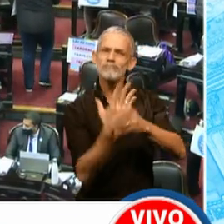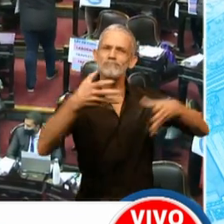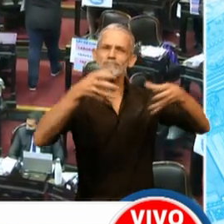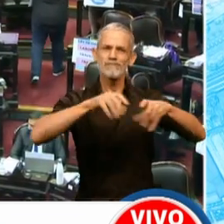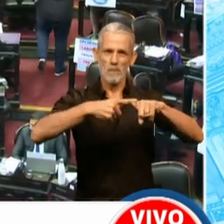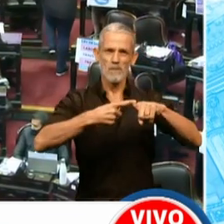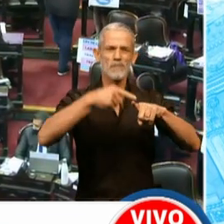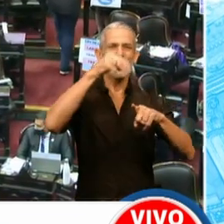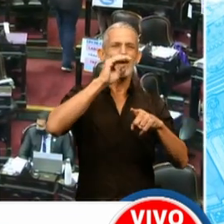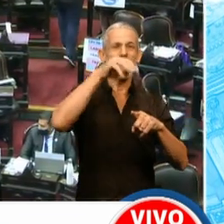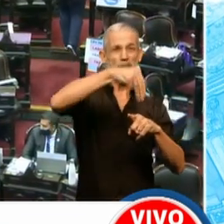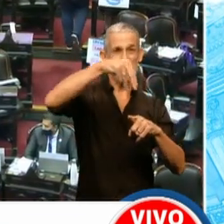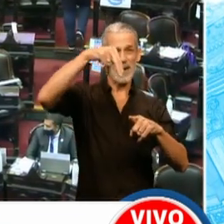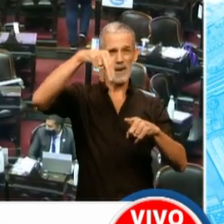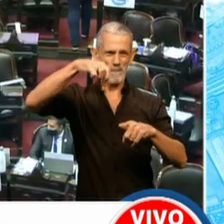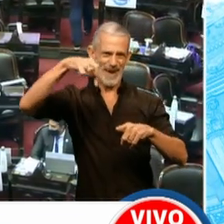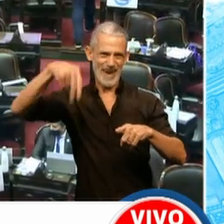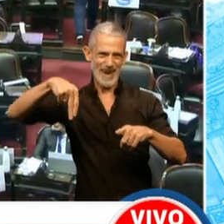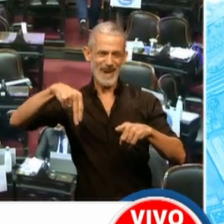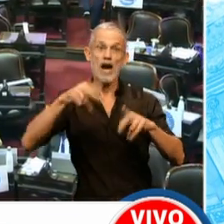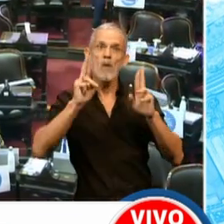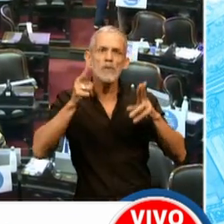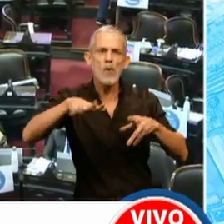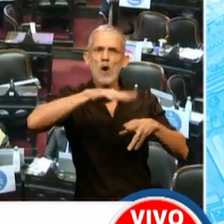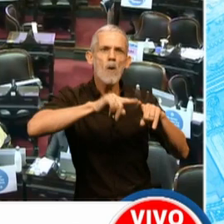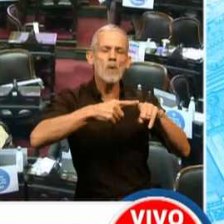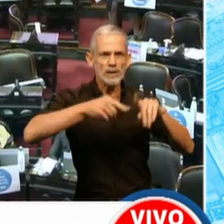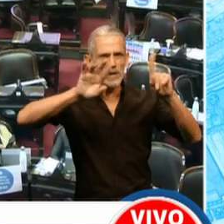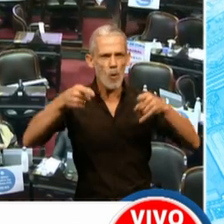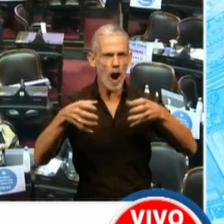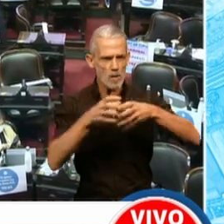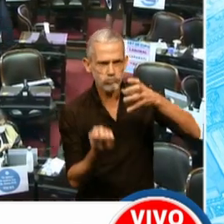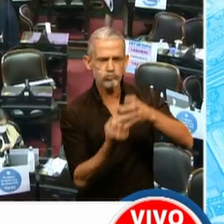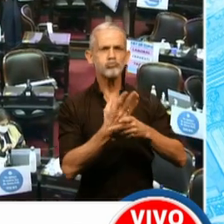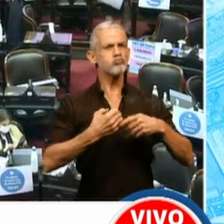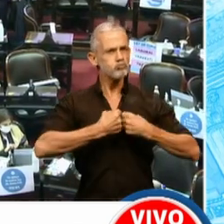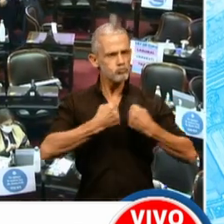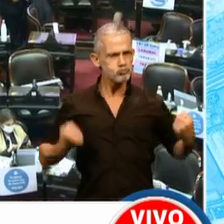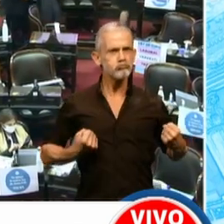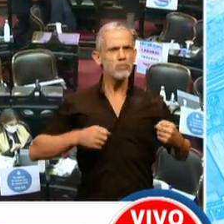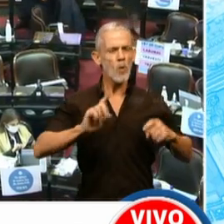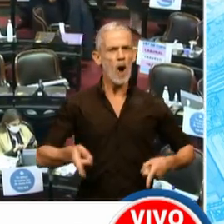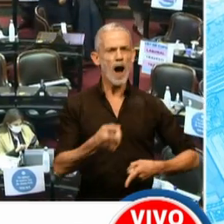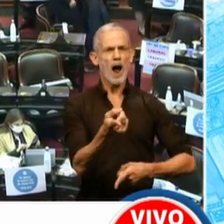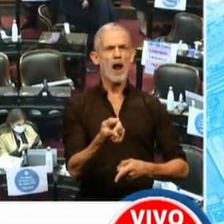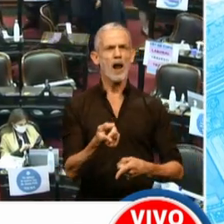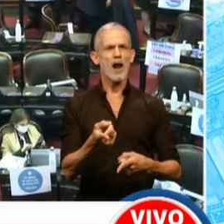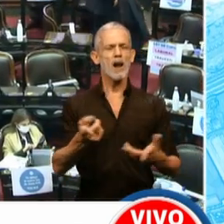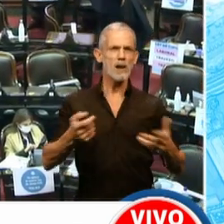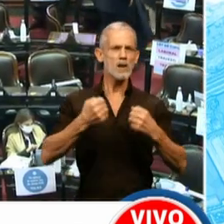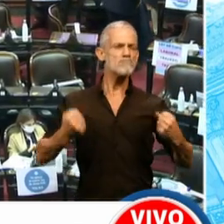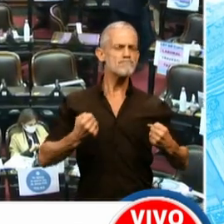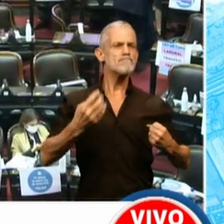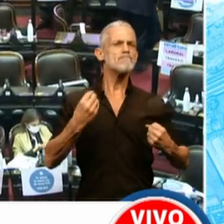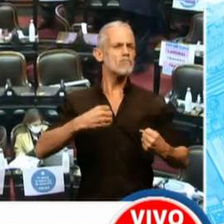popular neuquino en plena prescripción política vaya si tuvieron coraje lo hicieron con una